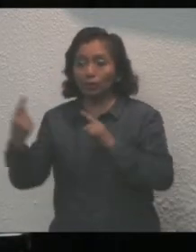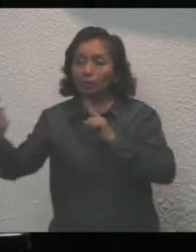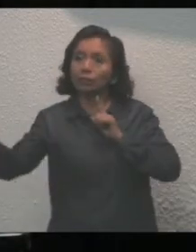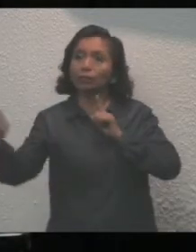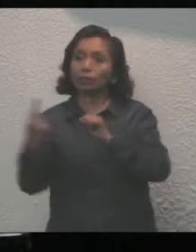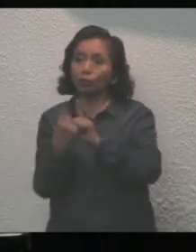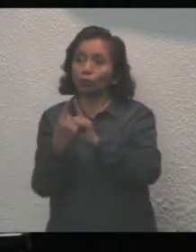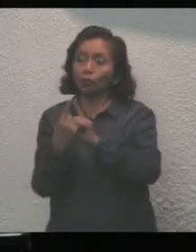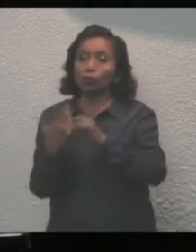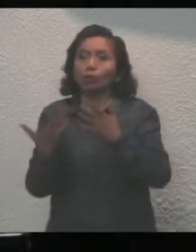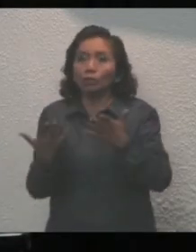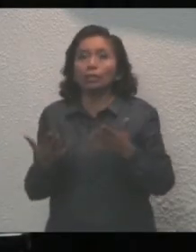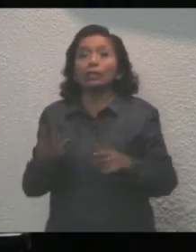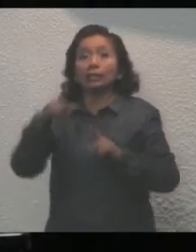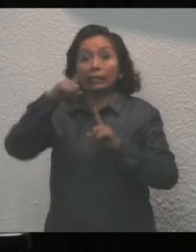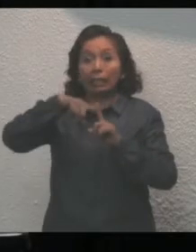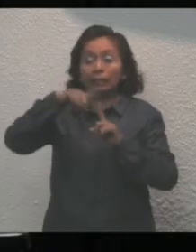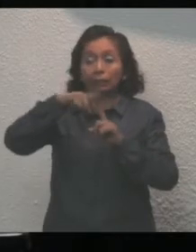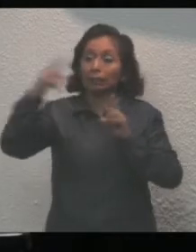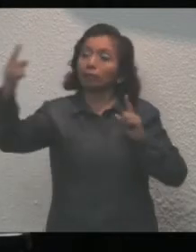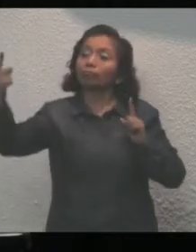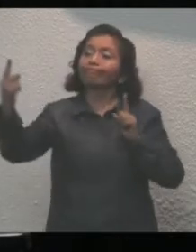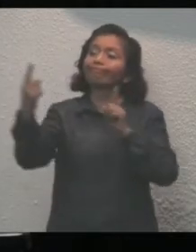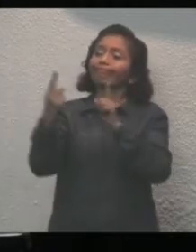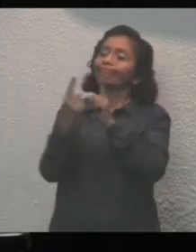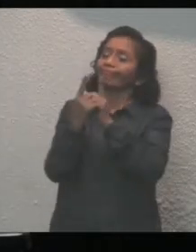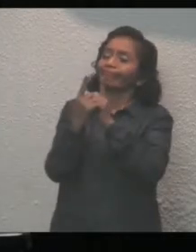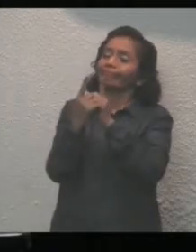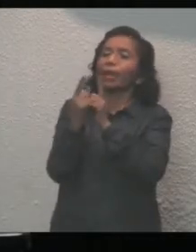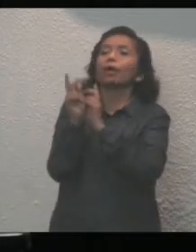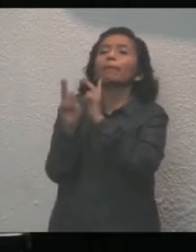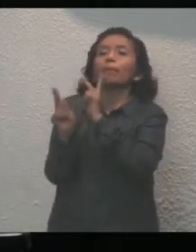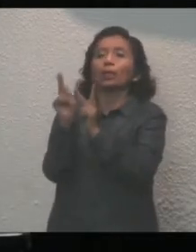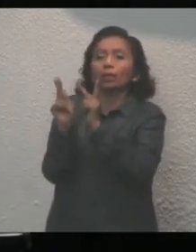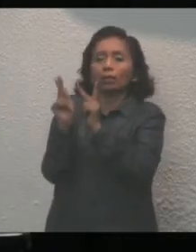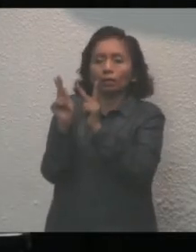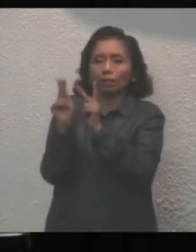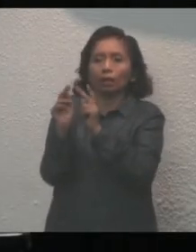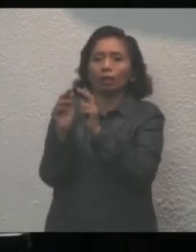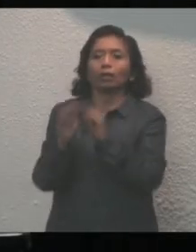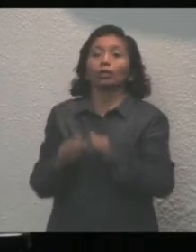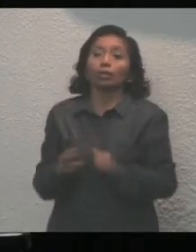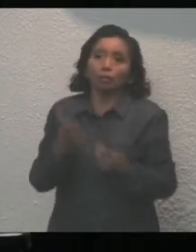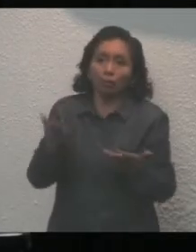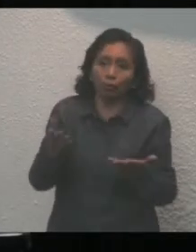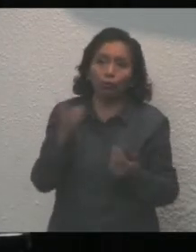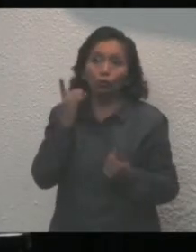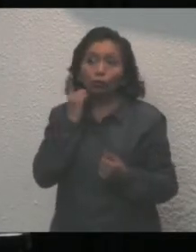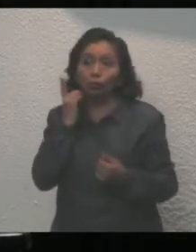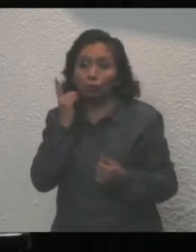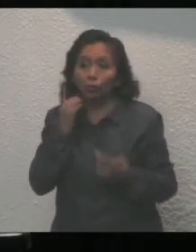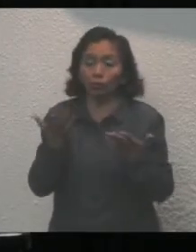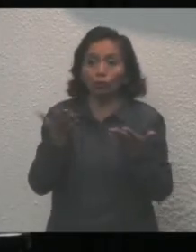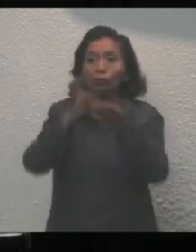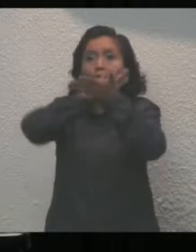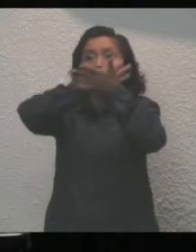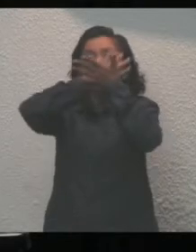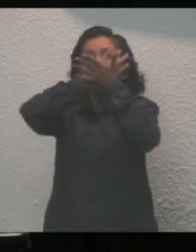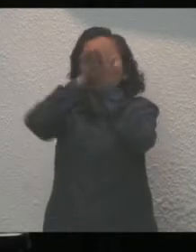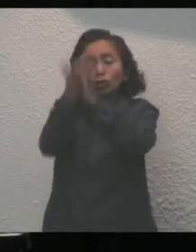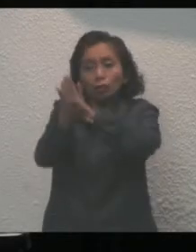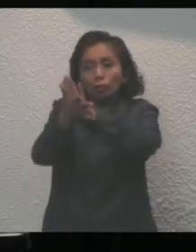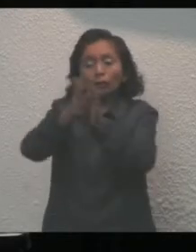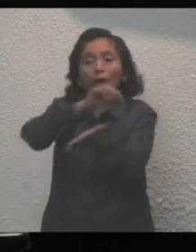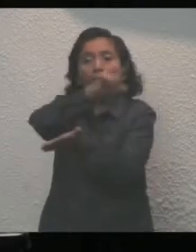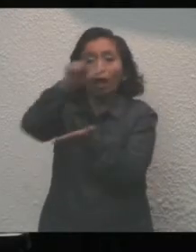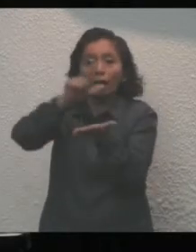es recibir el sentir de esas personas y, en el caso de los diputados, transformarlo en leyes, y